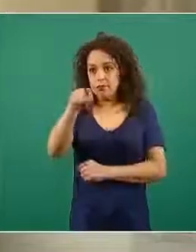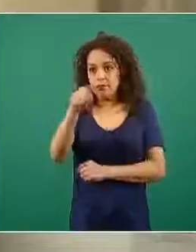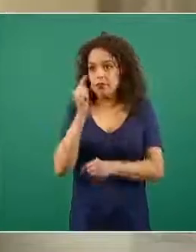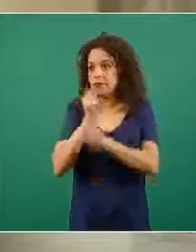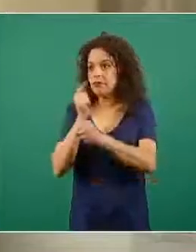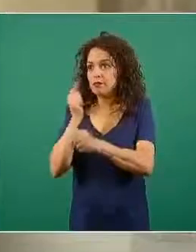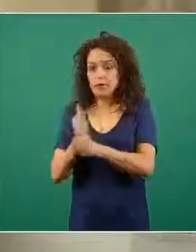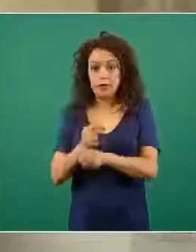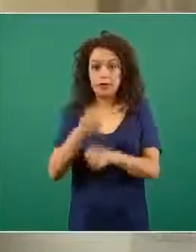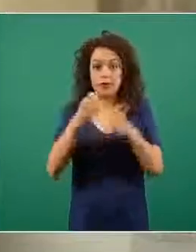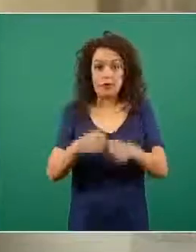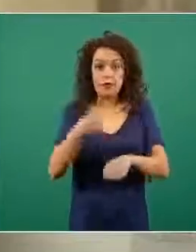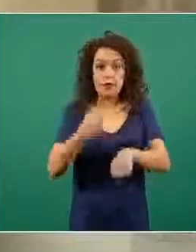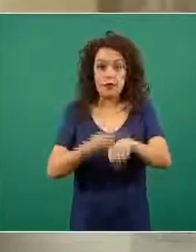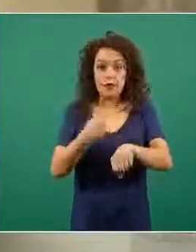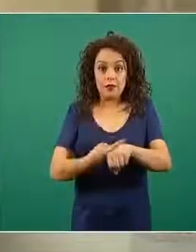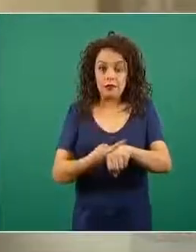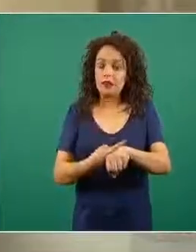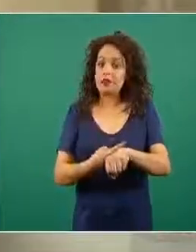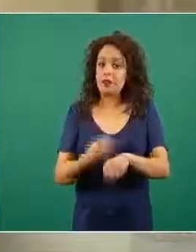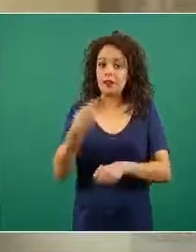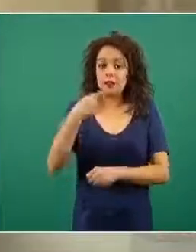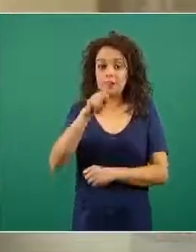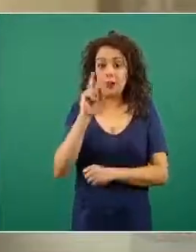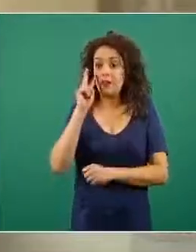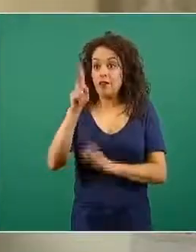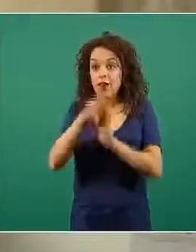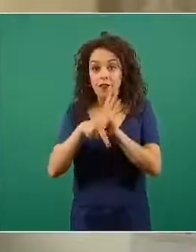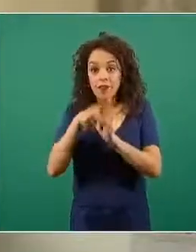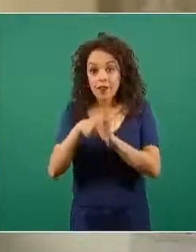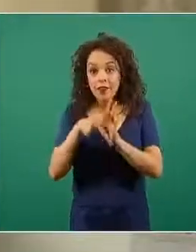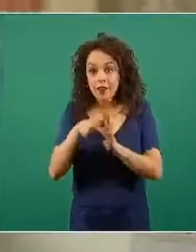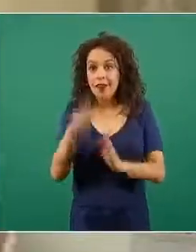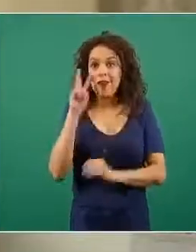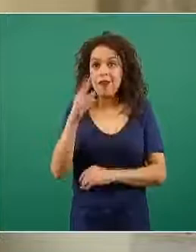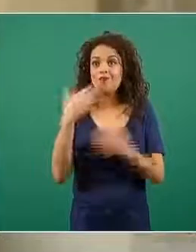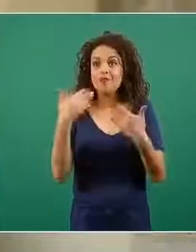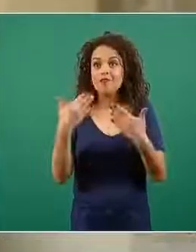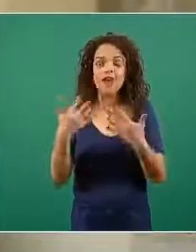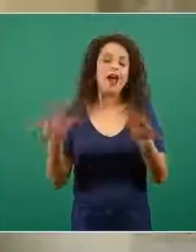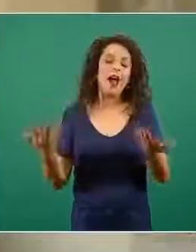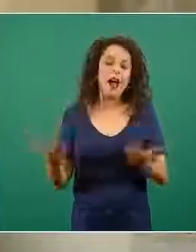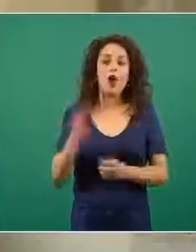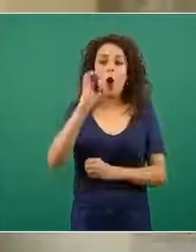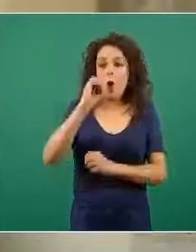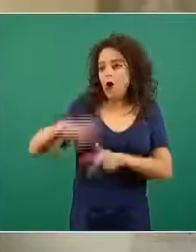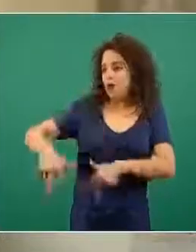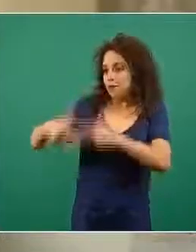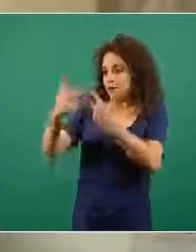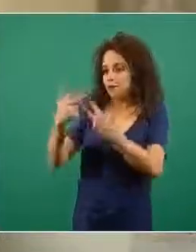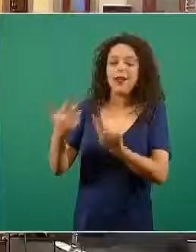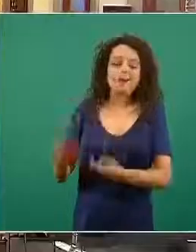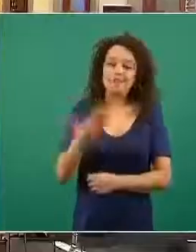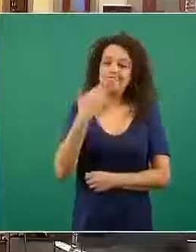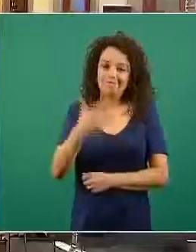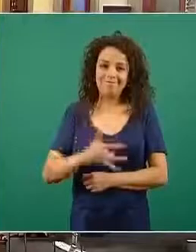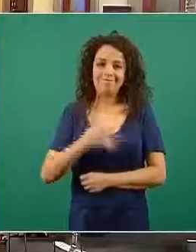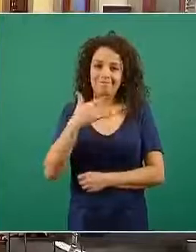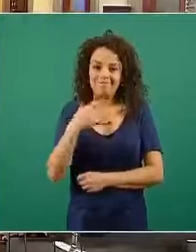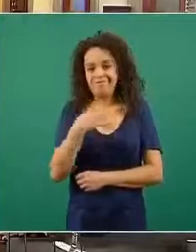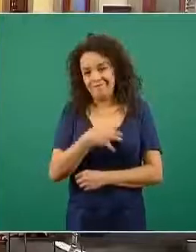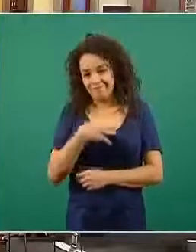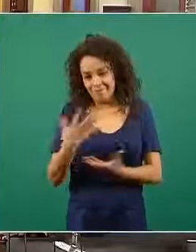escucharlo nuevamente en un video así es bastante maravilloso, aunque sea de manera virtual. Por otro